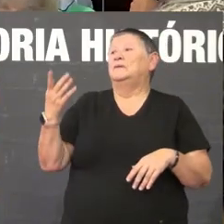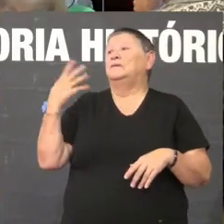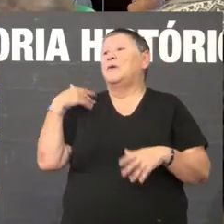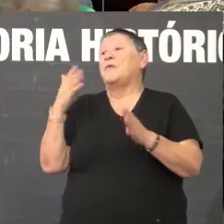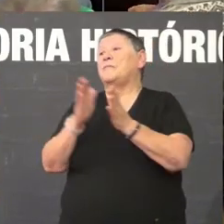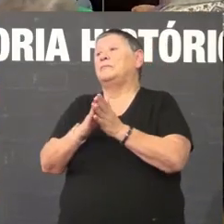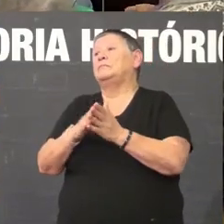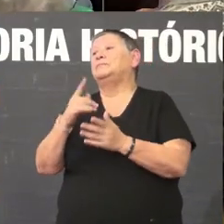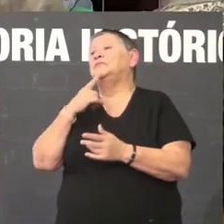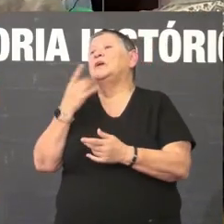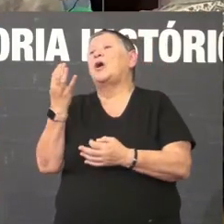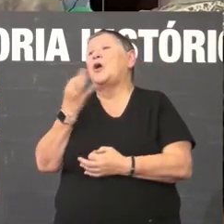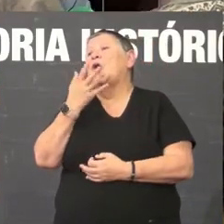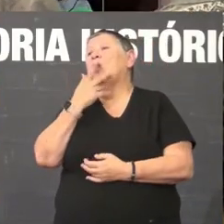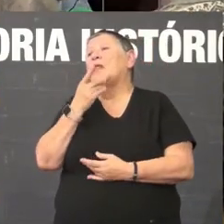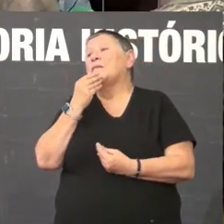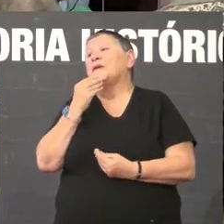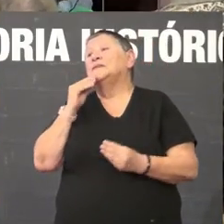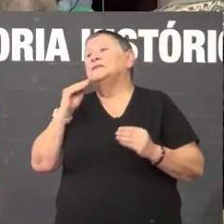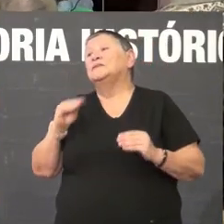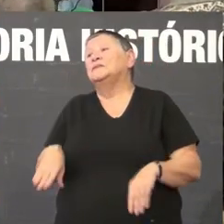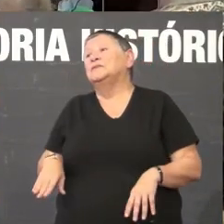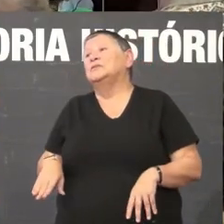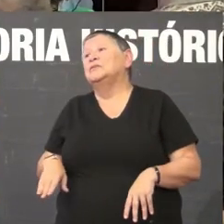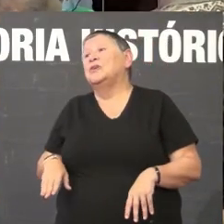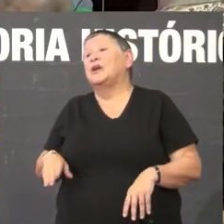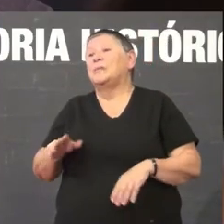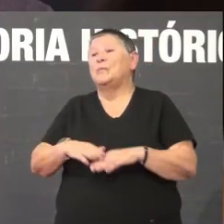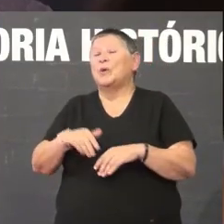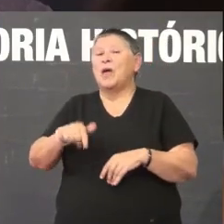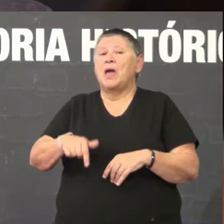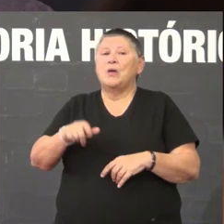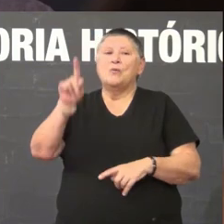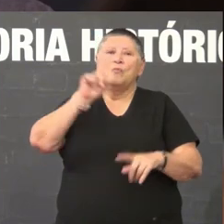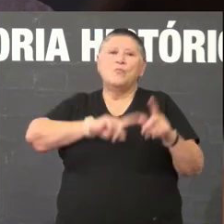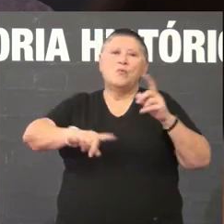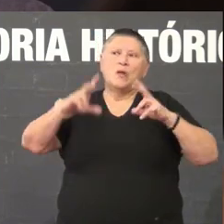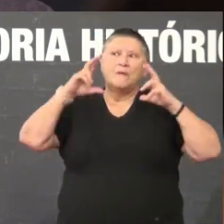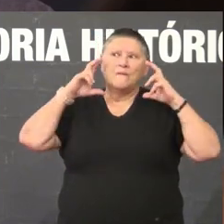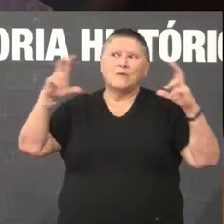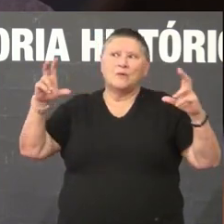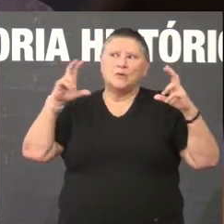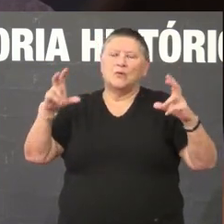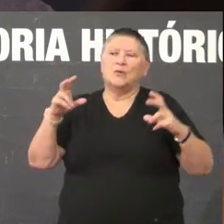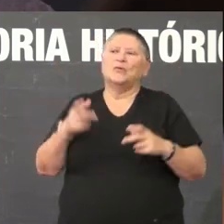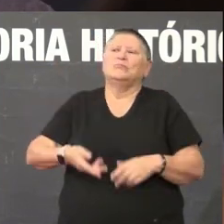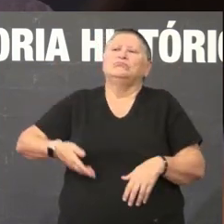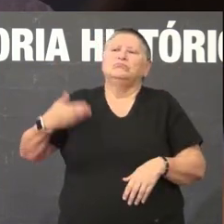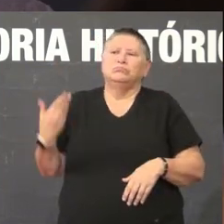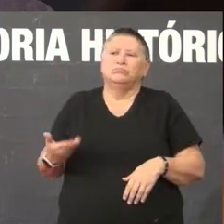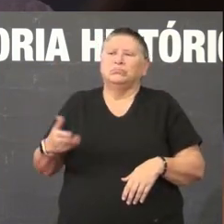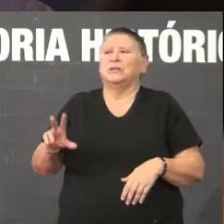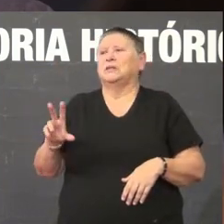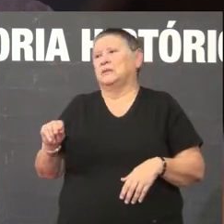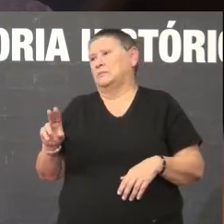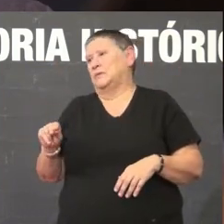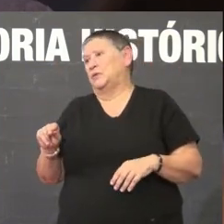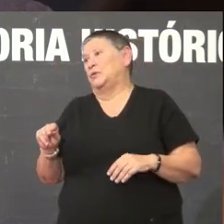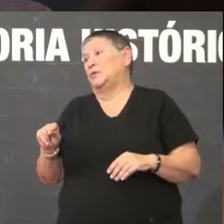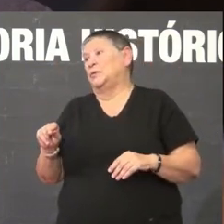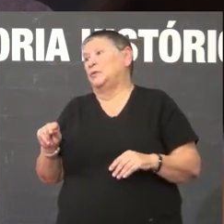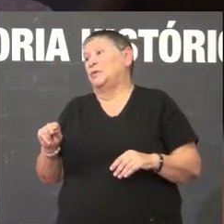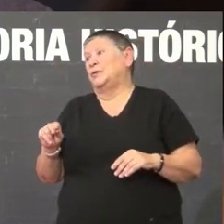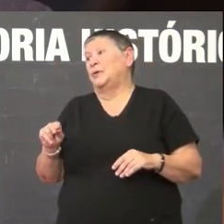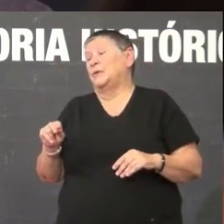hai que saber da historia, que a historia foi que aquí houve un drama tremendo, tremendo, ese drama tremendo que foi